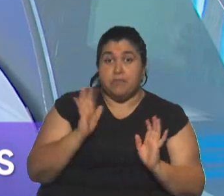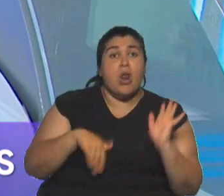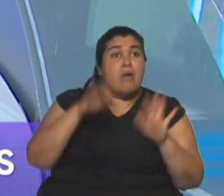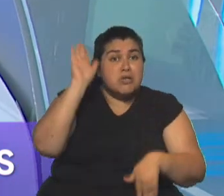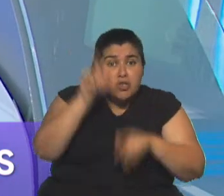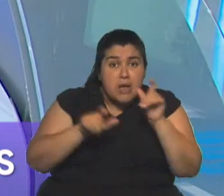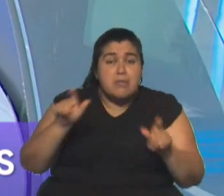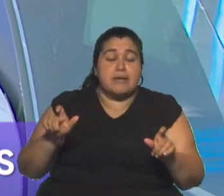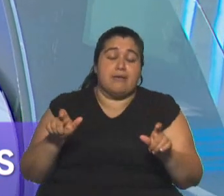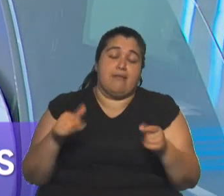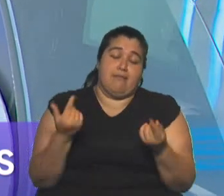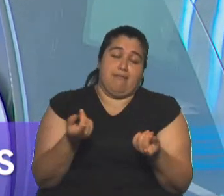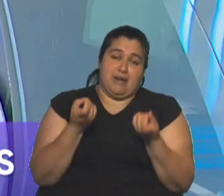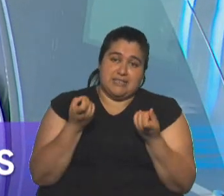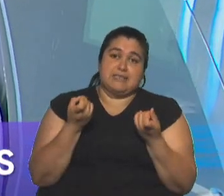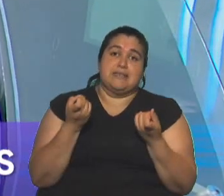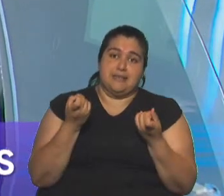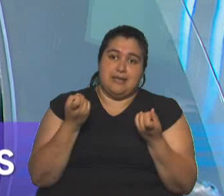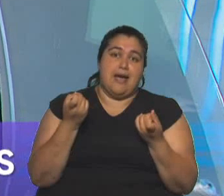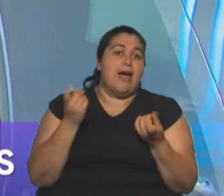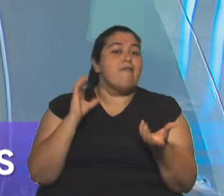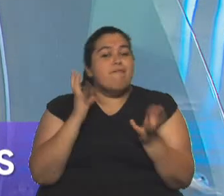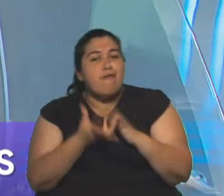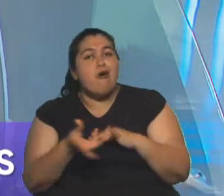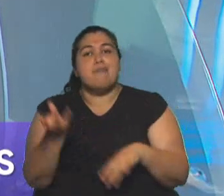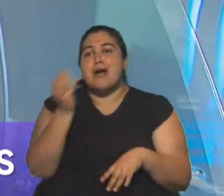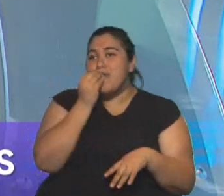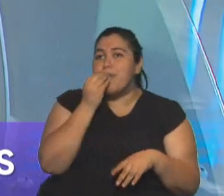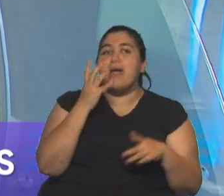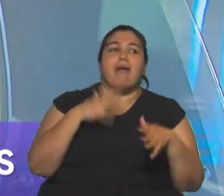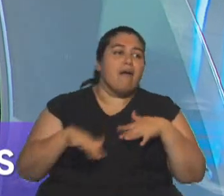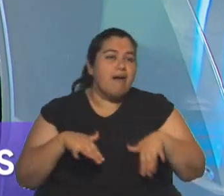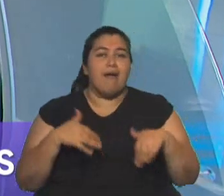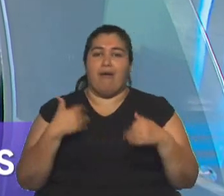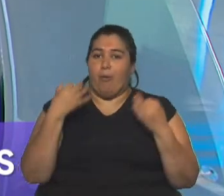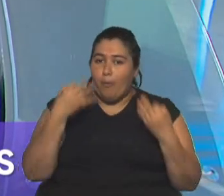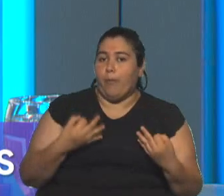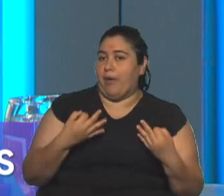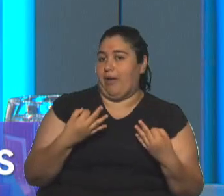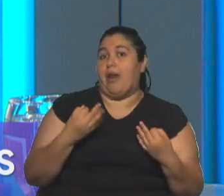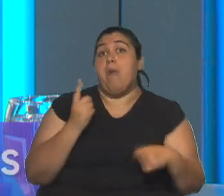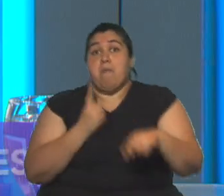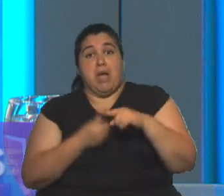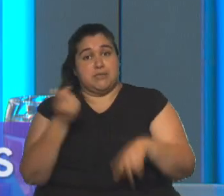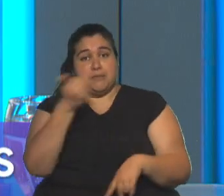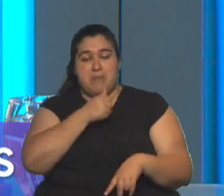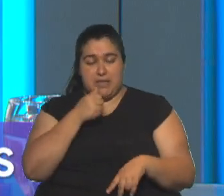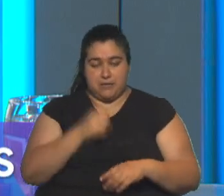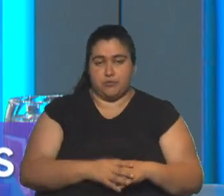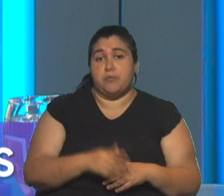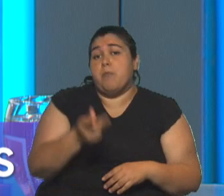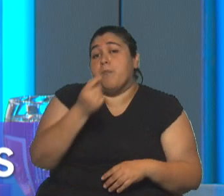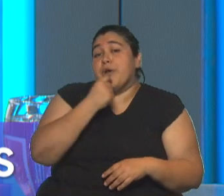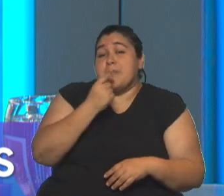pacientes requiere los cambios de hábitos y además la medicación. El tratamiento. Y además, si hablamos de diabetes tipo 1, alrededor